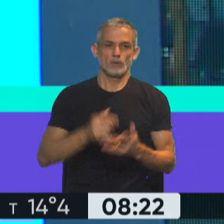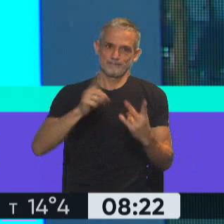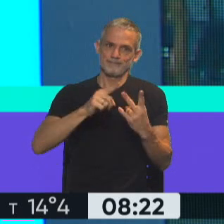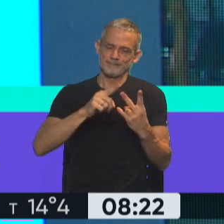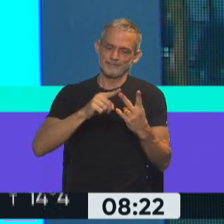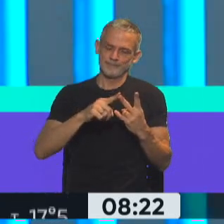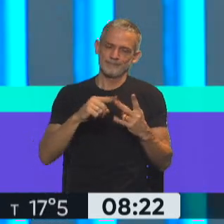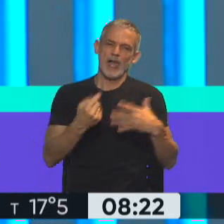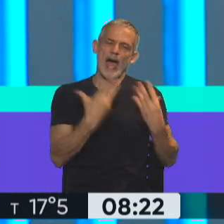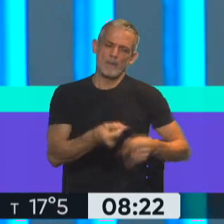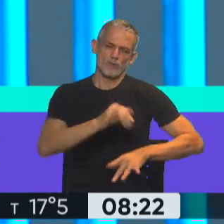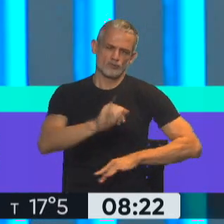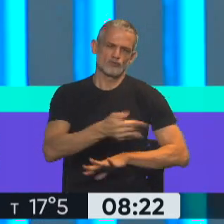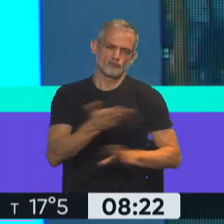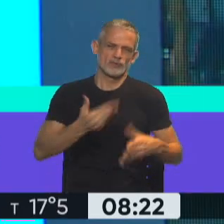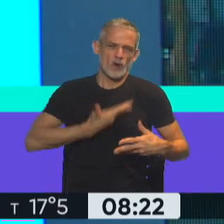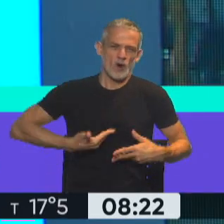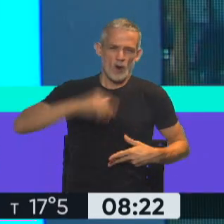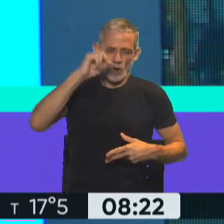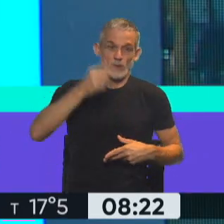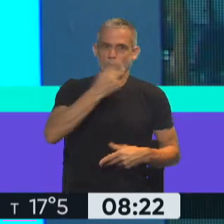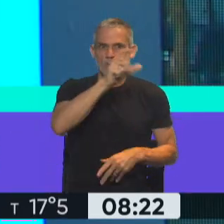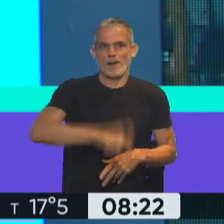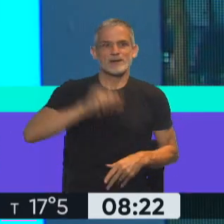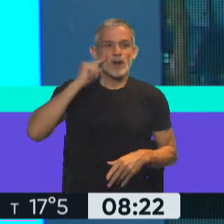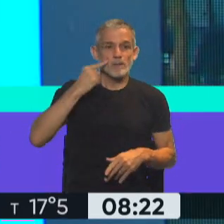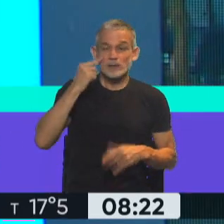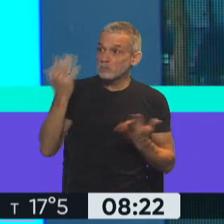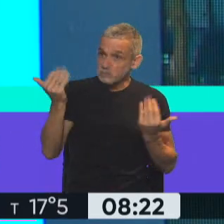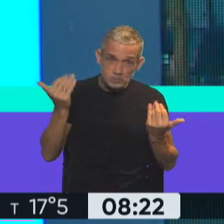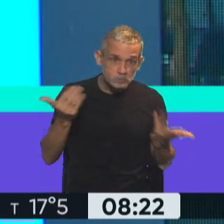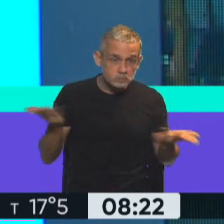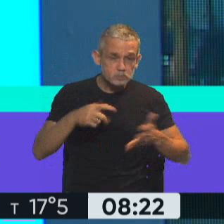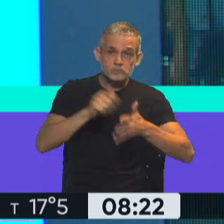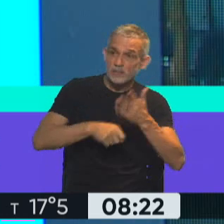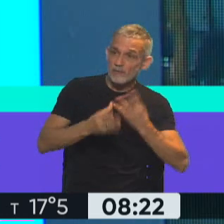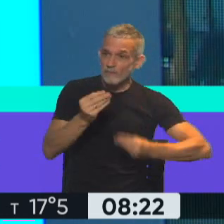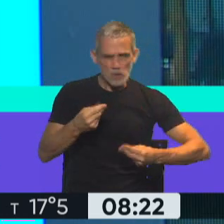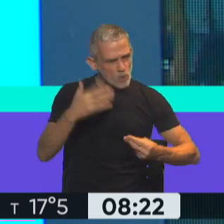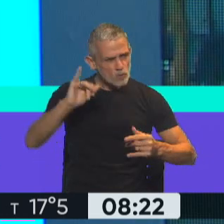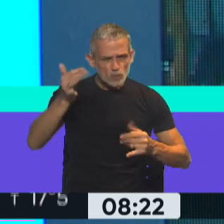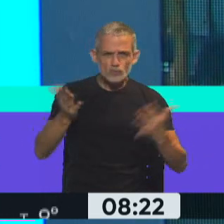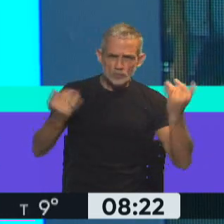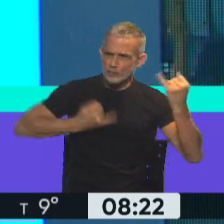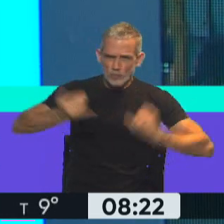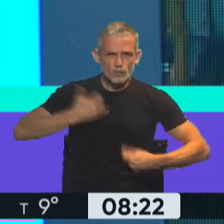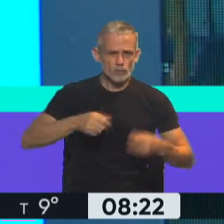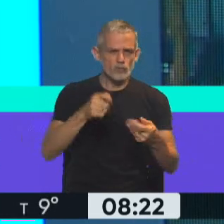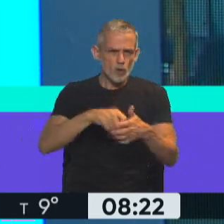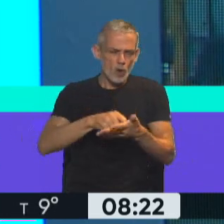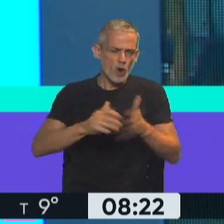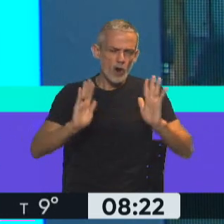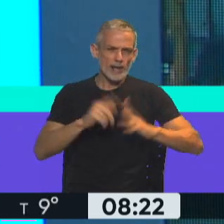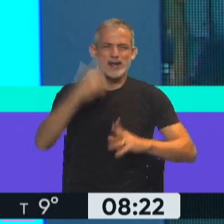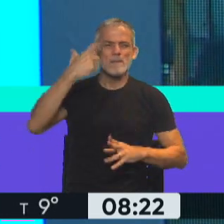que vos decías, ¿sí? Me imagino un gobierno, Alberto es una persona de escuchar, es una persona de corregir errores, es decir, y me parece que más allá de